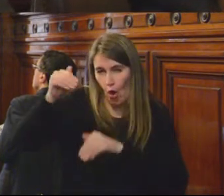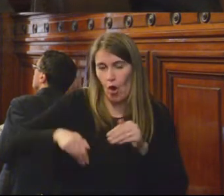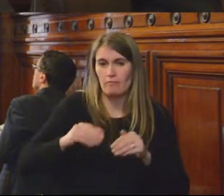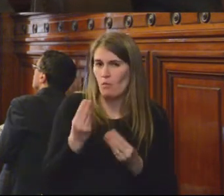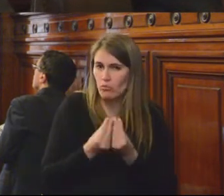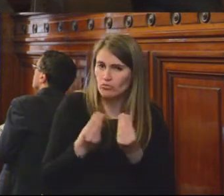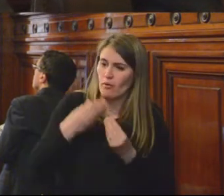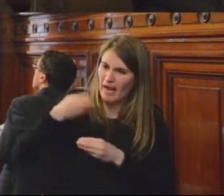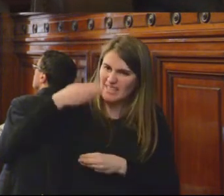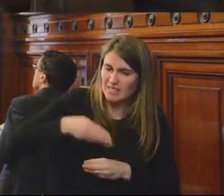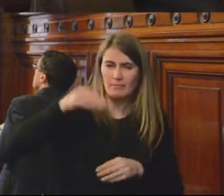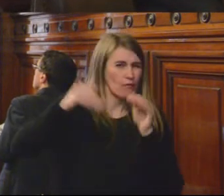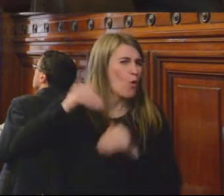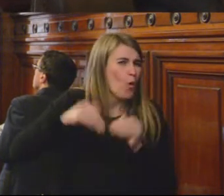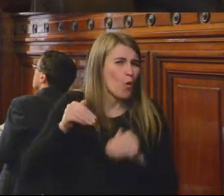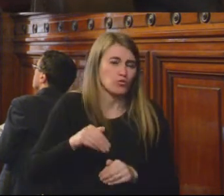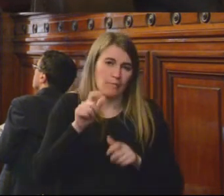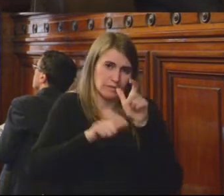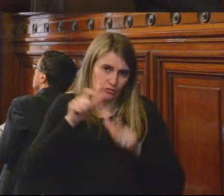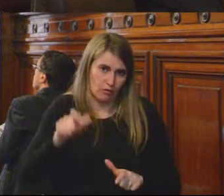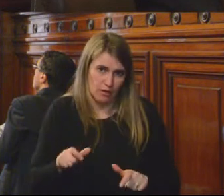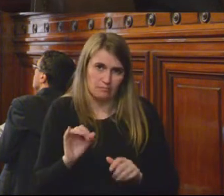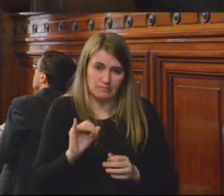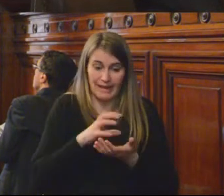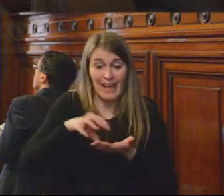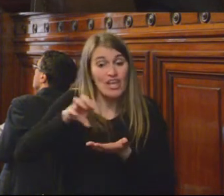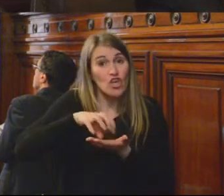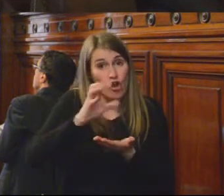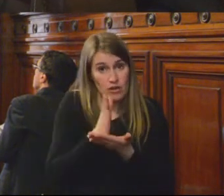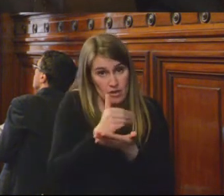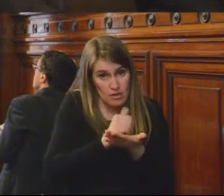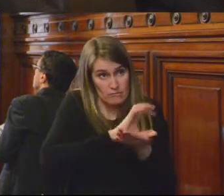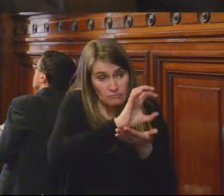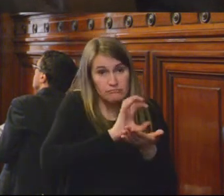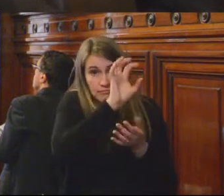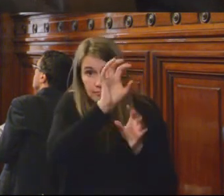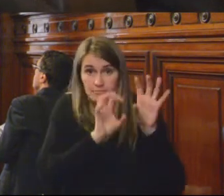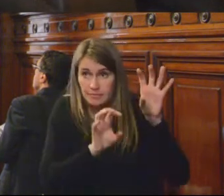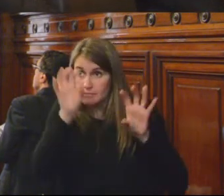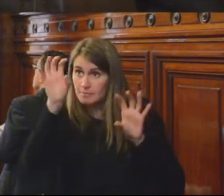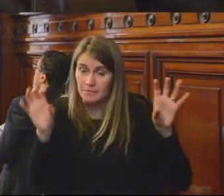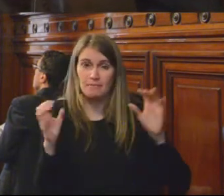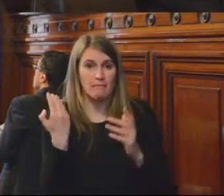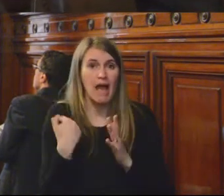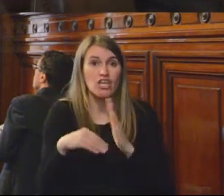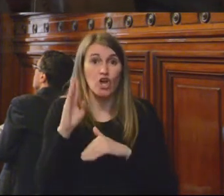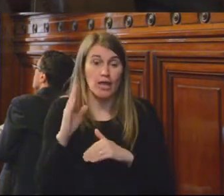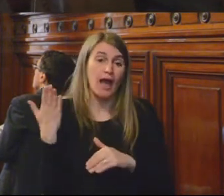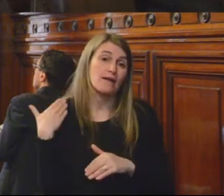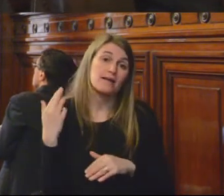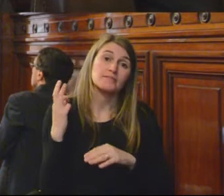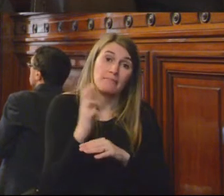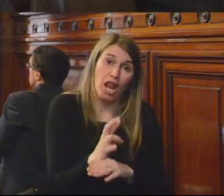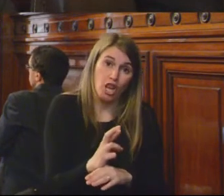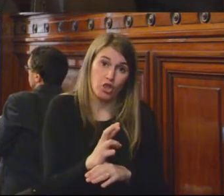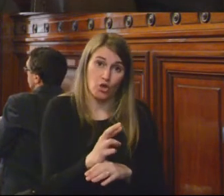participación en procesos regionales. La mayoría, por supuesto, del pueblo venezolano respaldó los